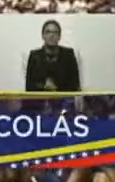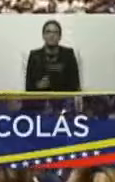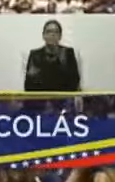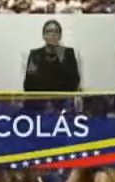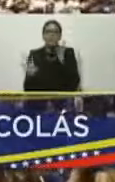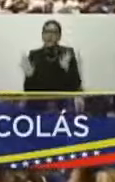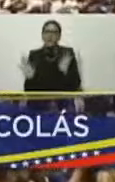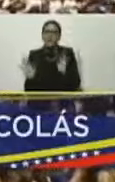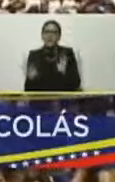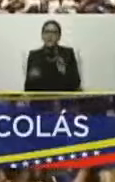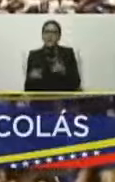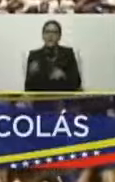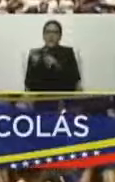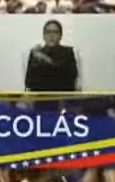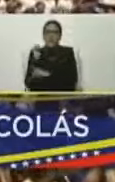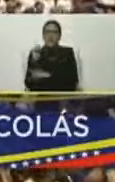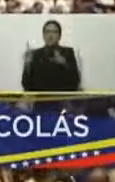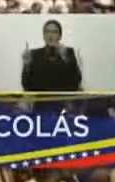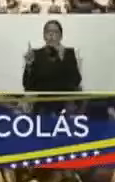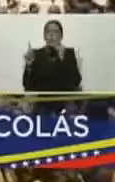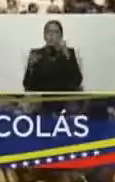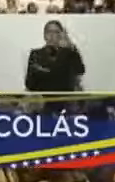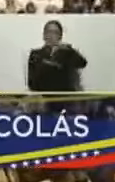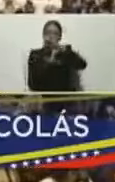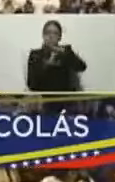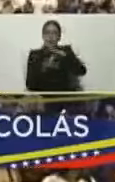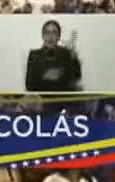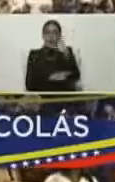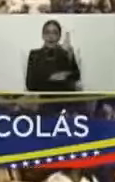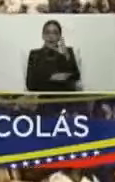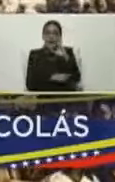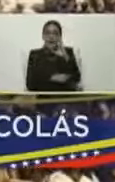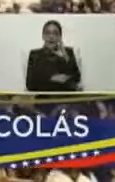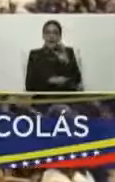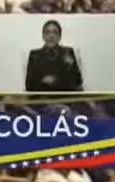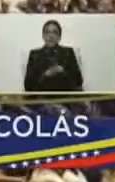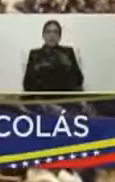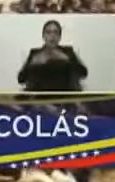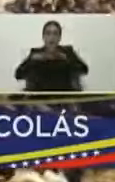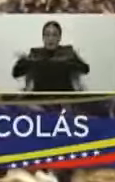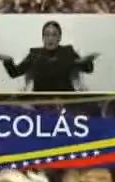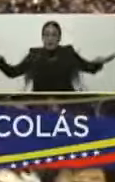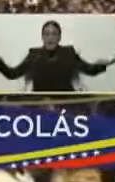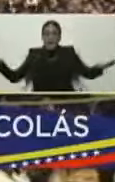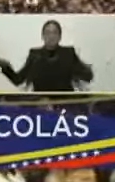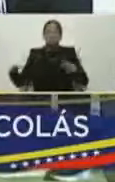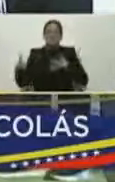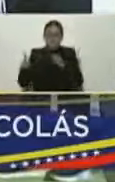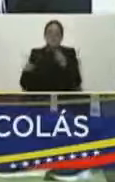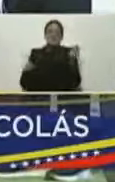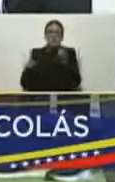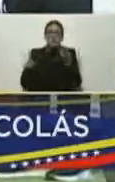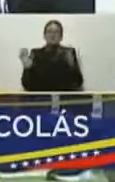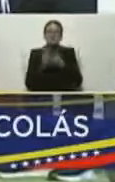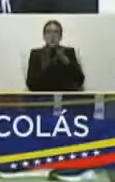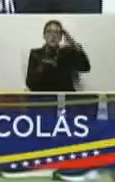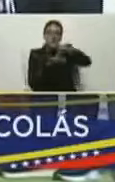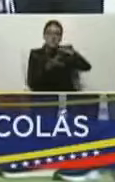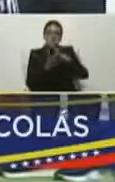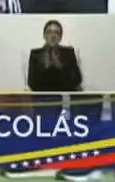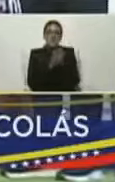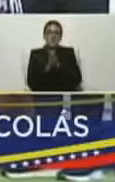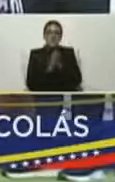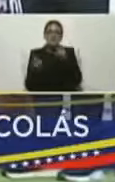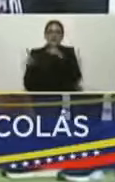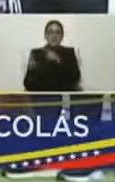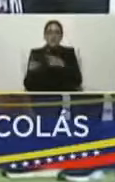la Plaza de la Juventud, una parte es tan grande, pudiera ser la primera ciudad del emprendimiento, ahí en la